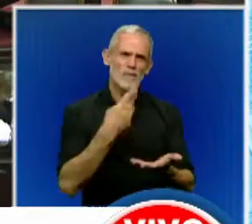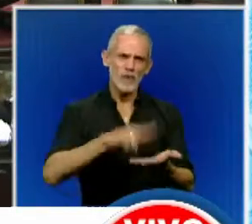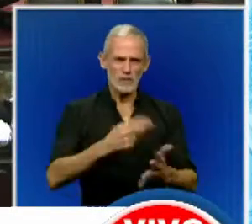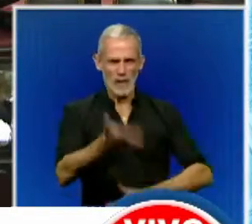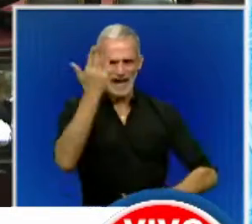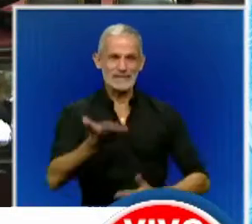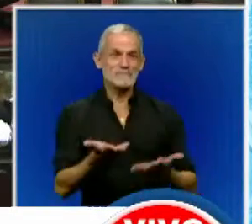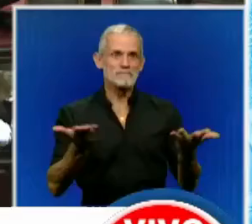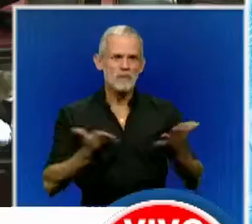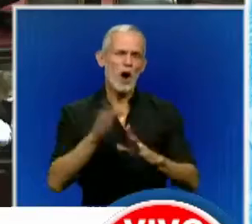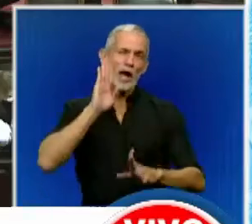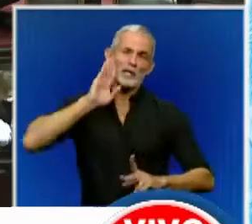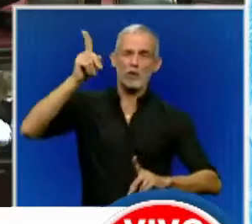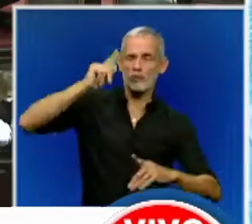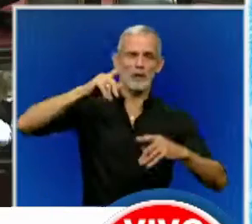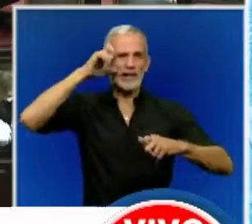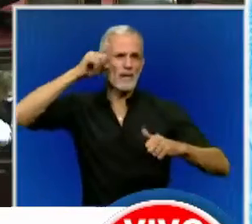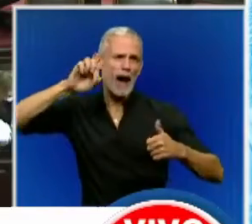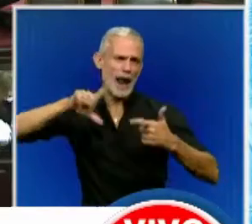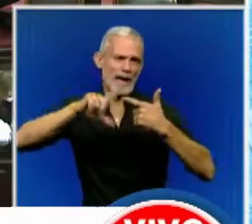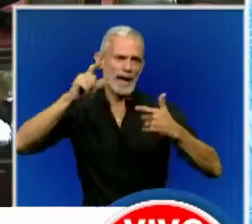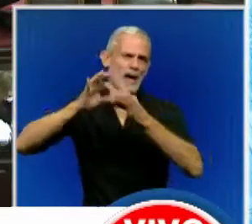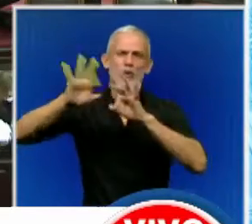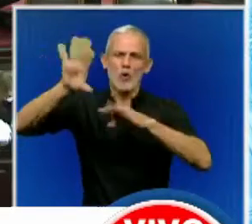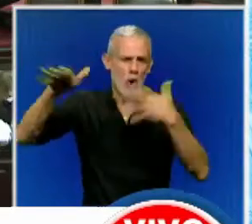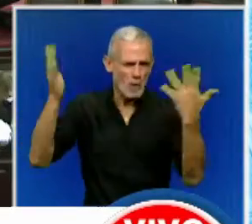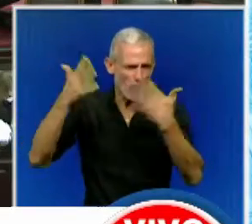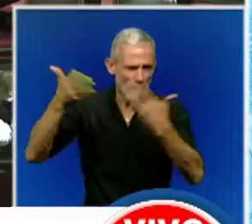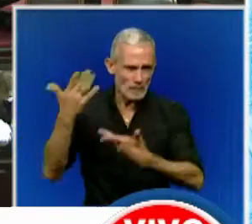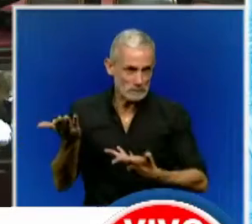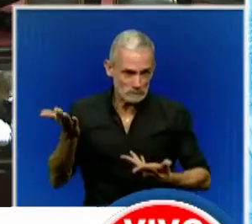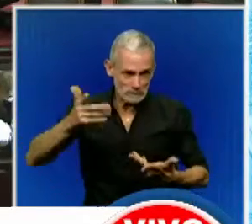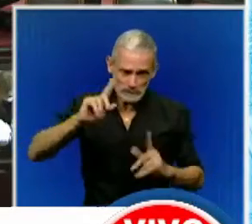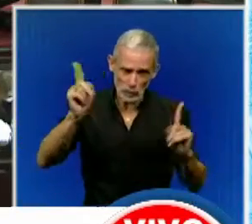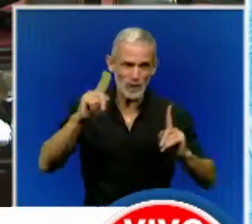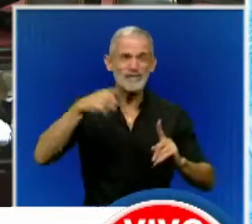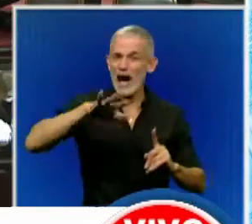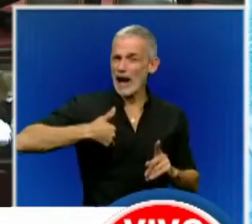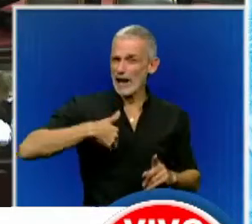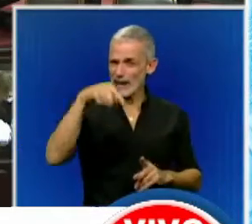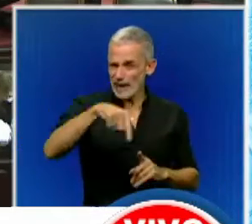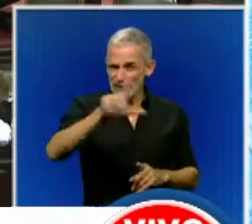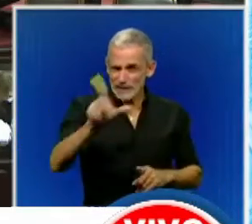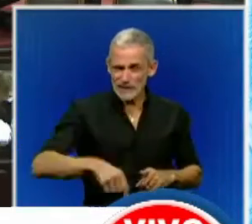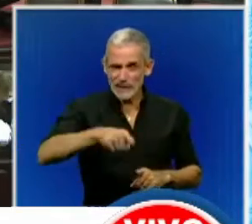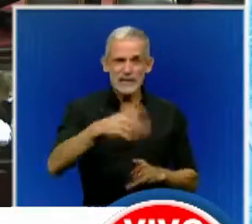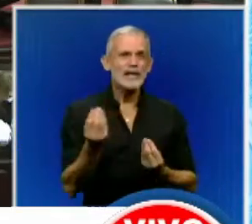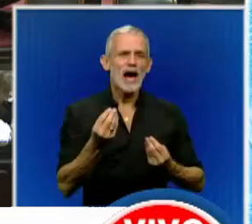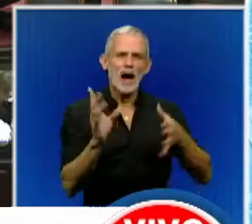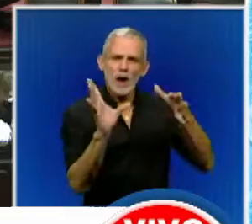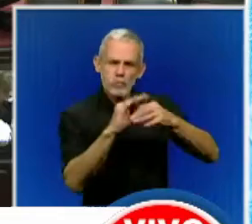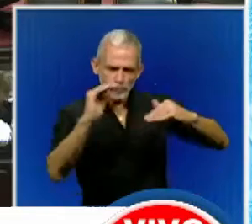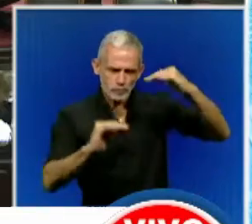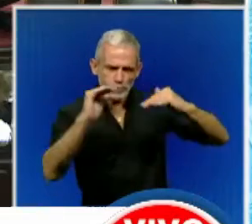vienen con cifras que Estados Unidos, que la CEPAL, que Europa. Mira, hay una cosa que es clara. En la Argentina, la